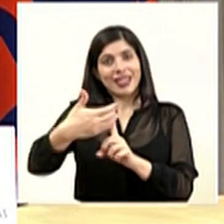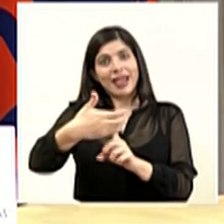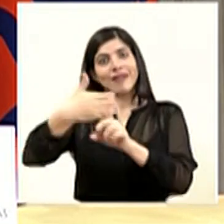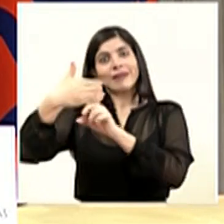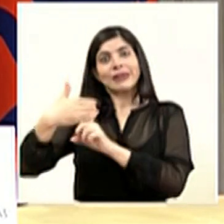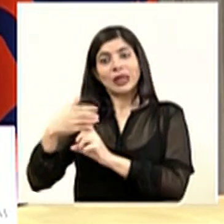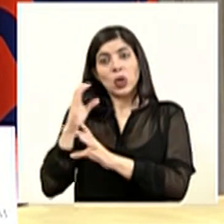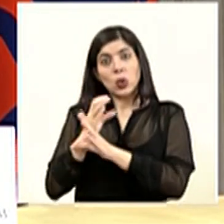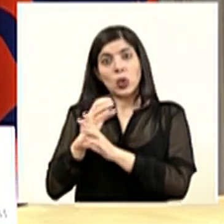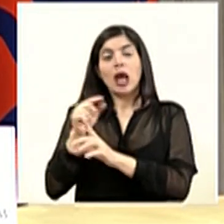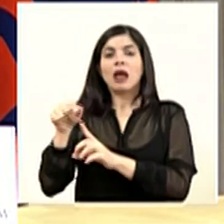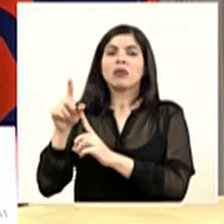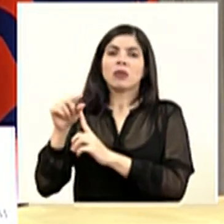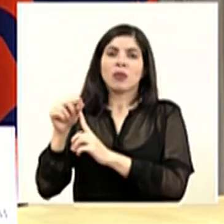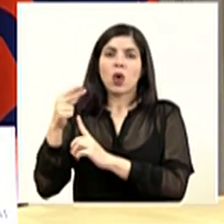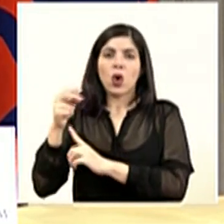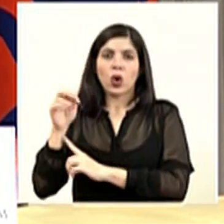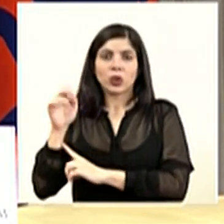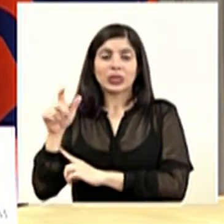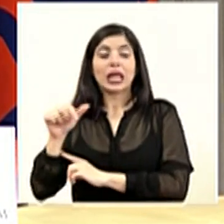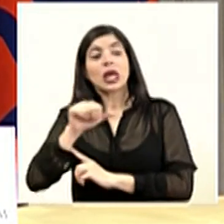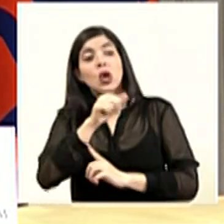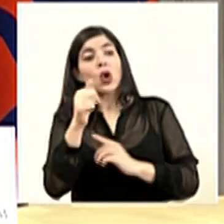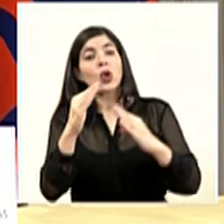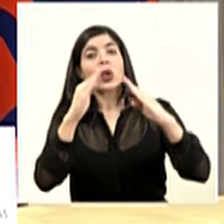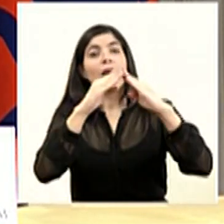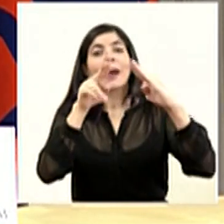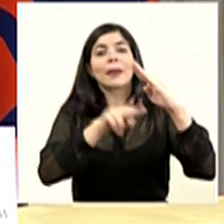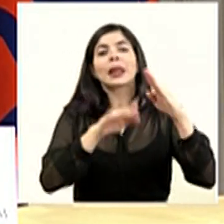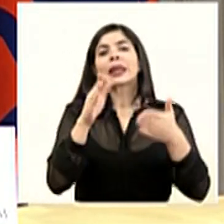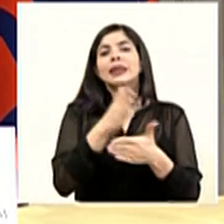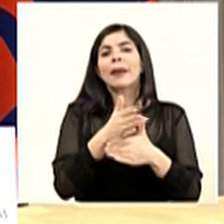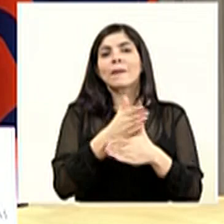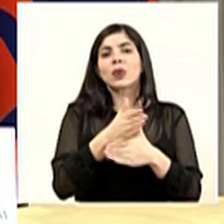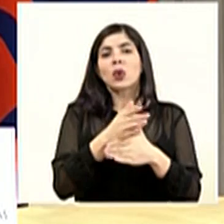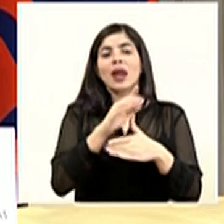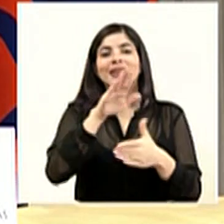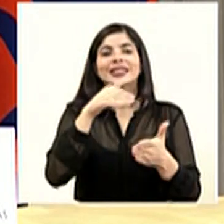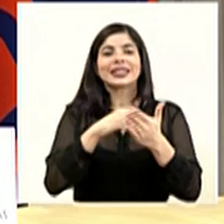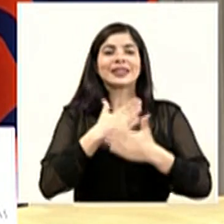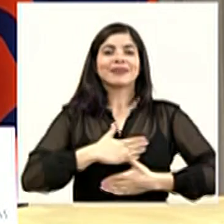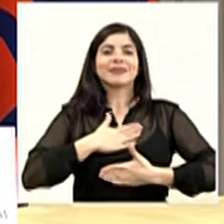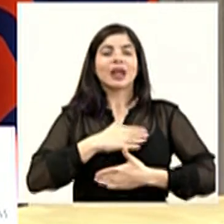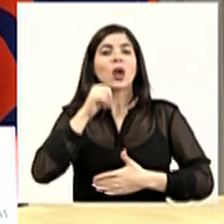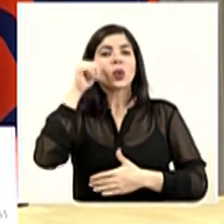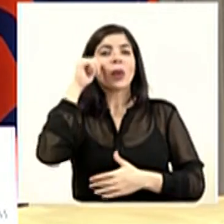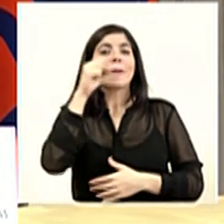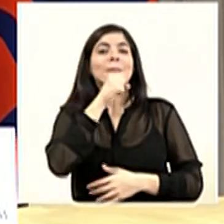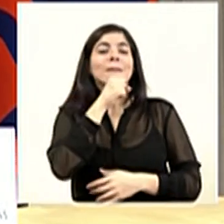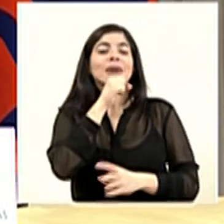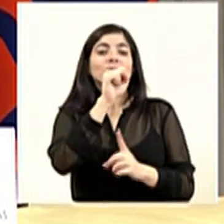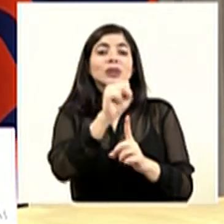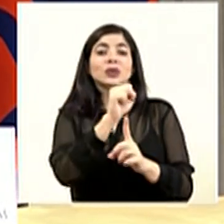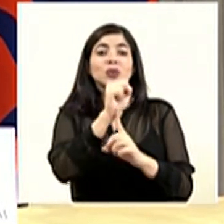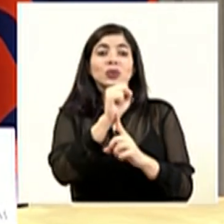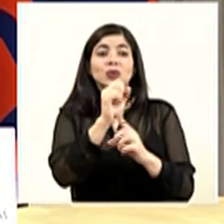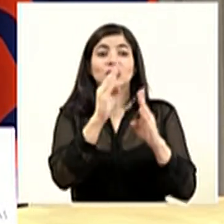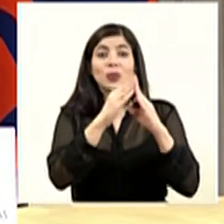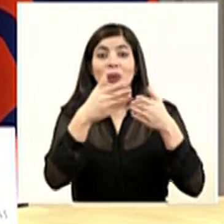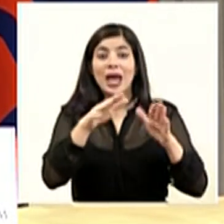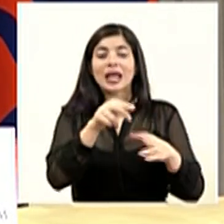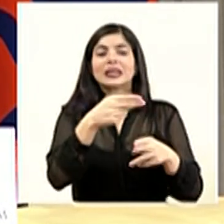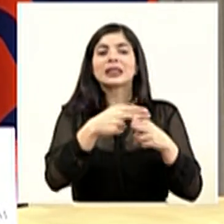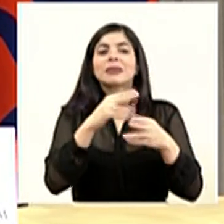cuidado directo, y un albergue temporal en el centro recreativo para adultos mayores en condición de calle. Este es el